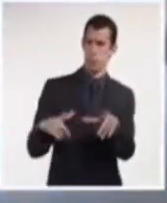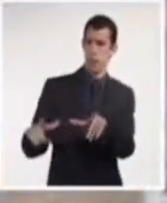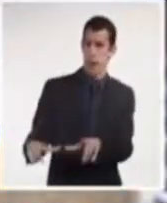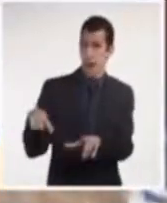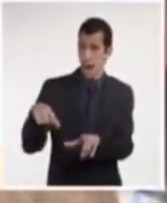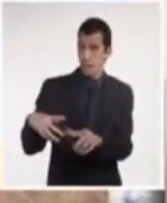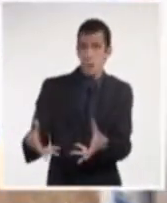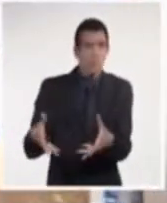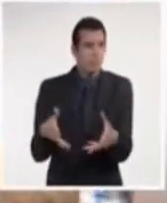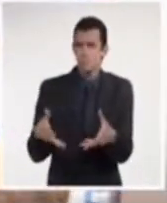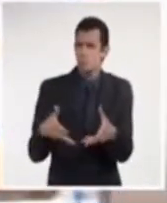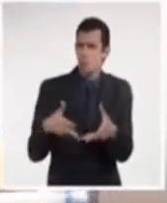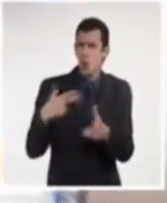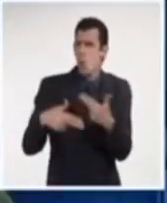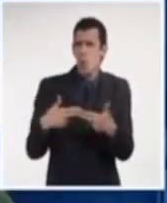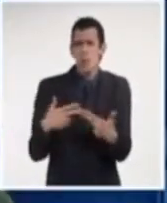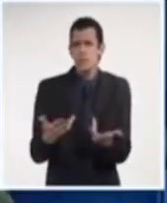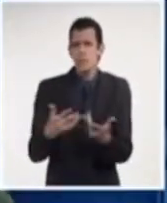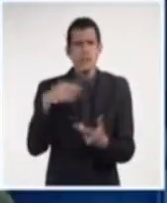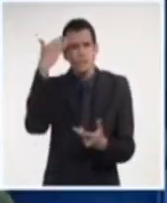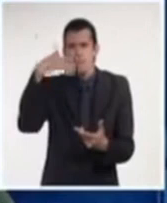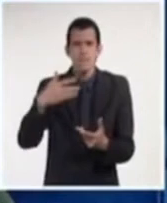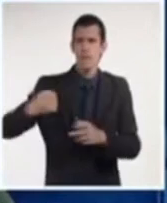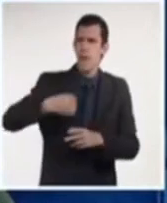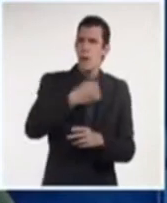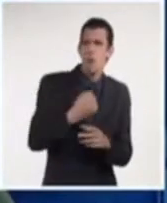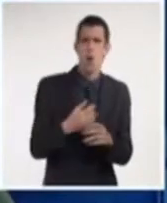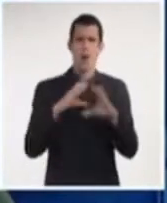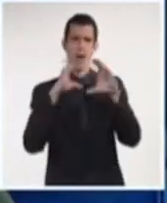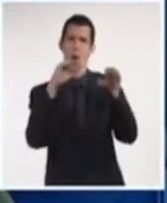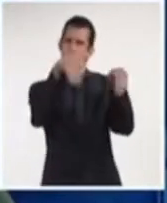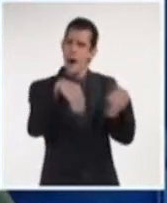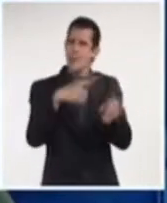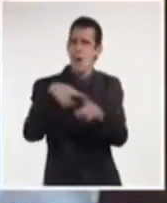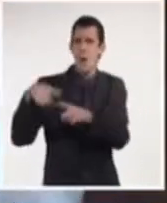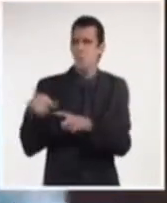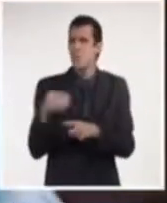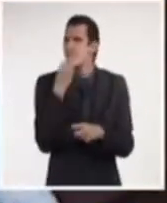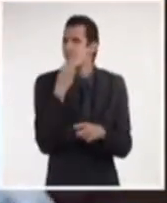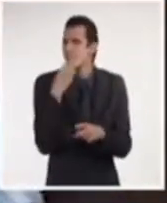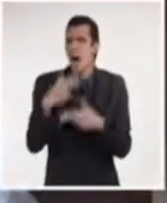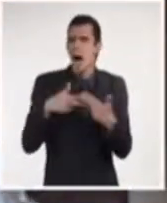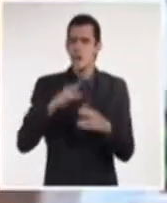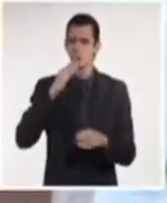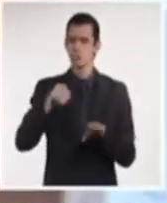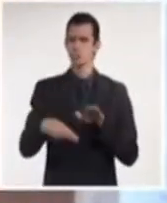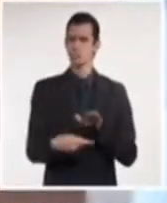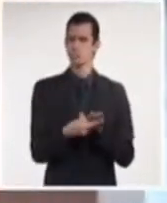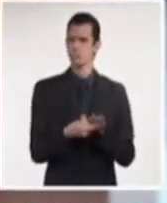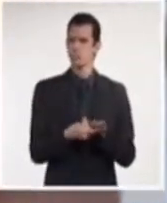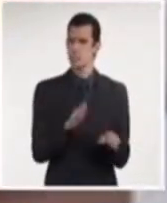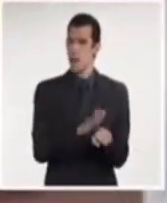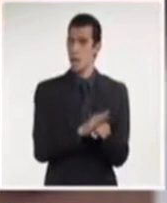de transporte, ya sea camiones portadores privados, los ómnibus nacionales o vehículos particulares de renta, con el objetivo de cumplir su propósito. Este